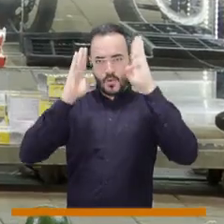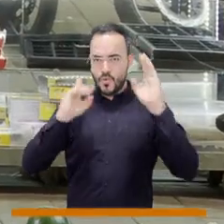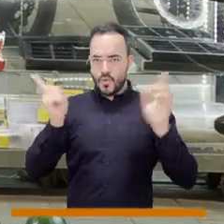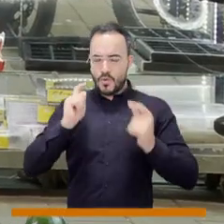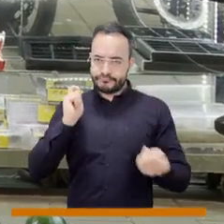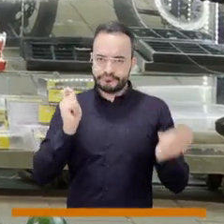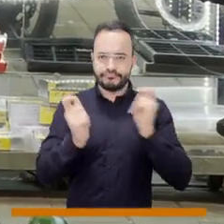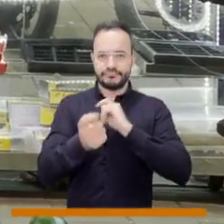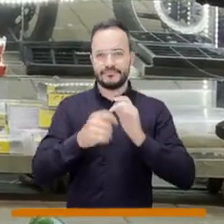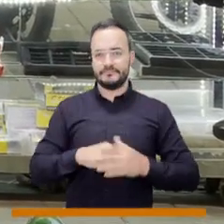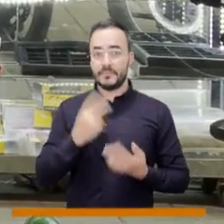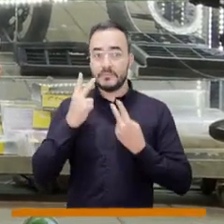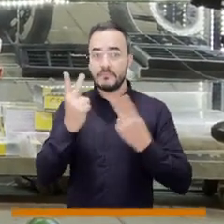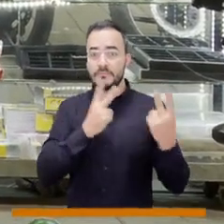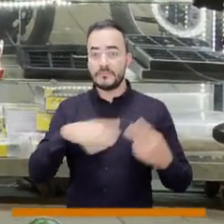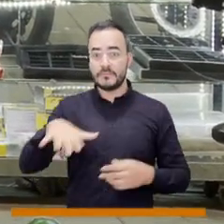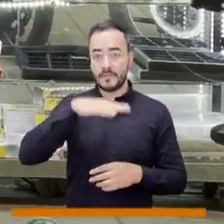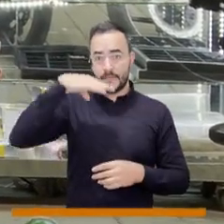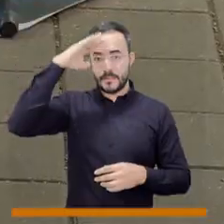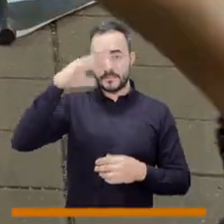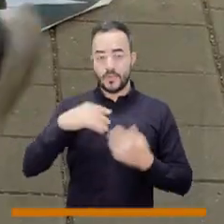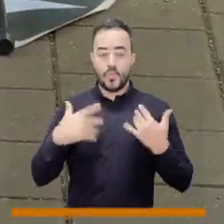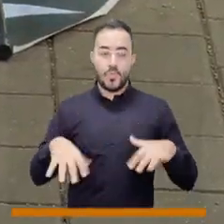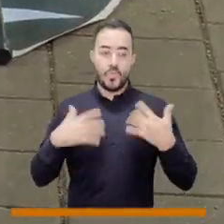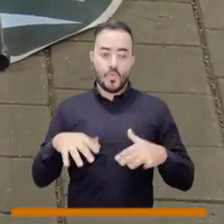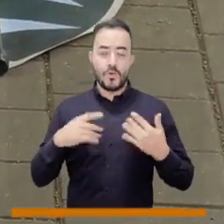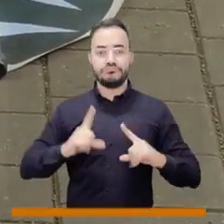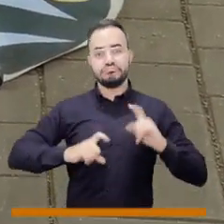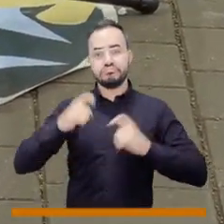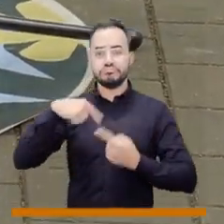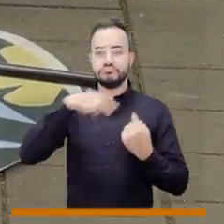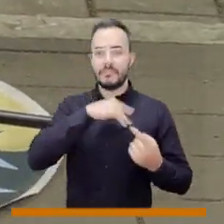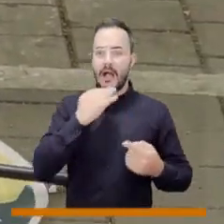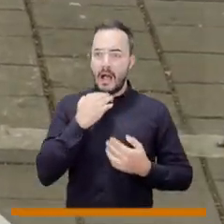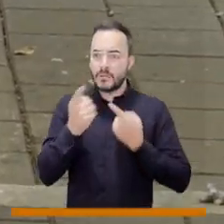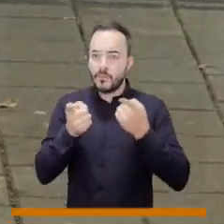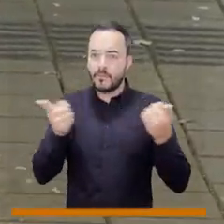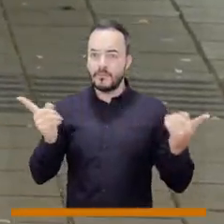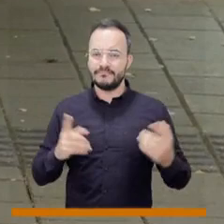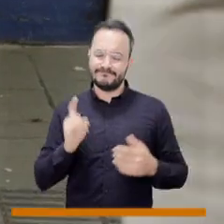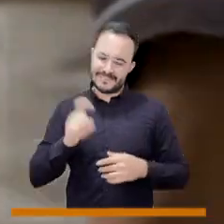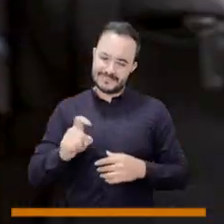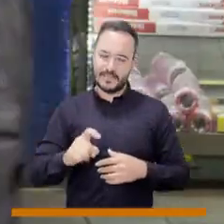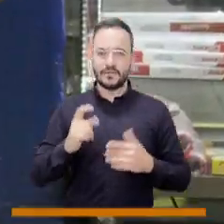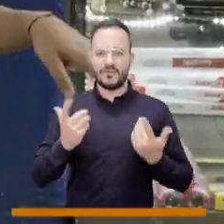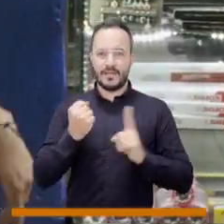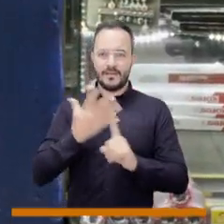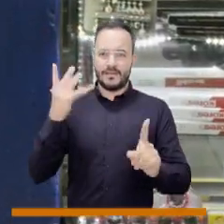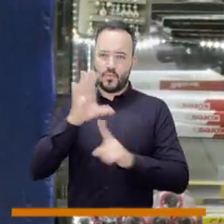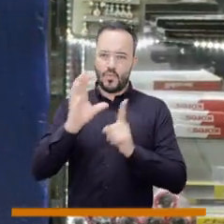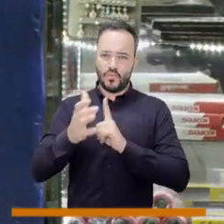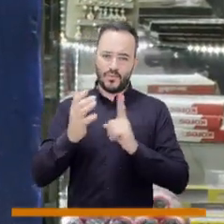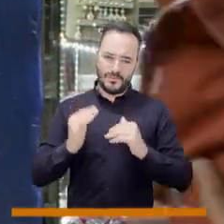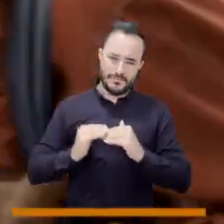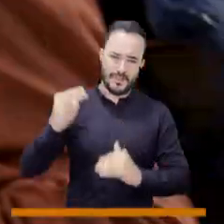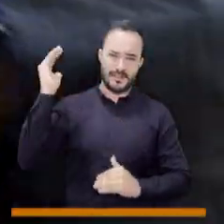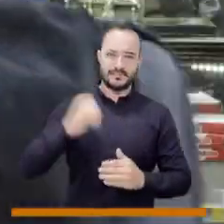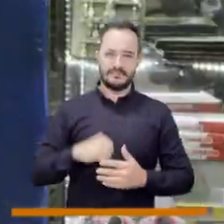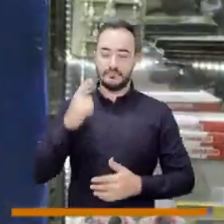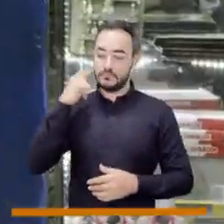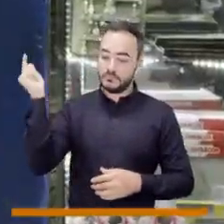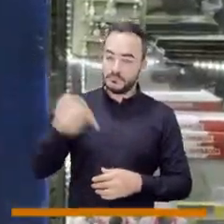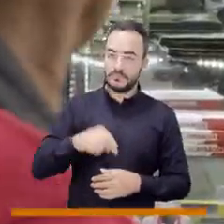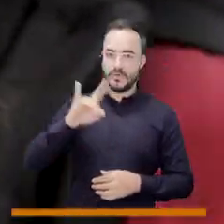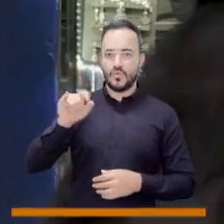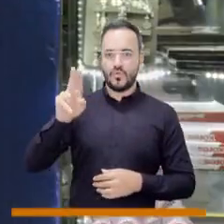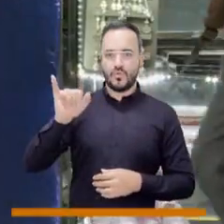su imaginario en el mundo, porque uno también, hoy Medellín se está siendo reconocida por cierto tipo de turismo, pero yo quiero que sea reconocida por un turismo más